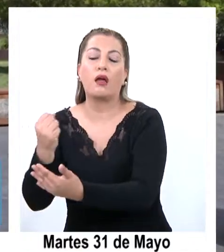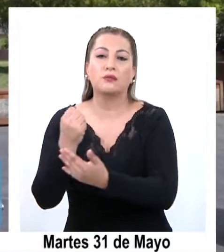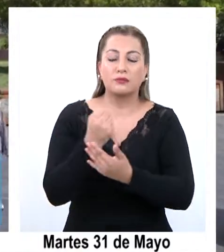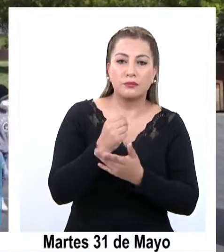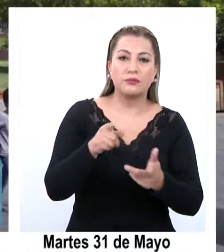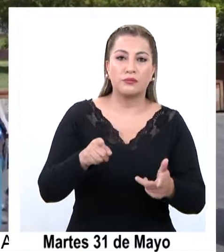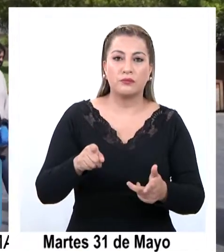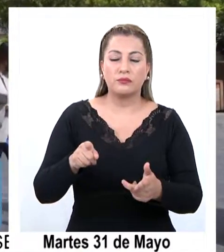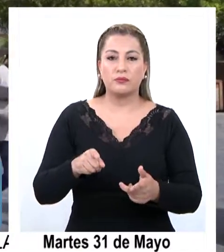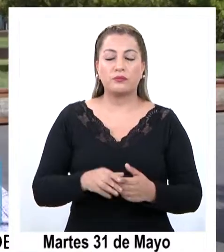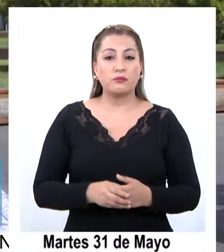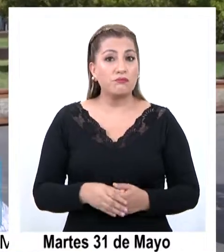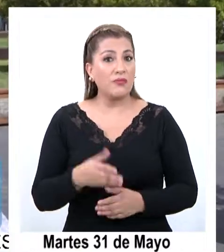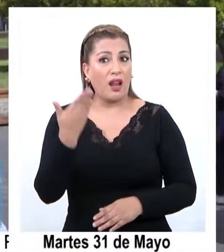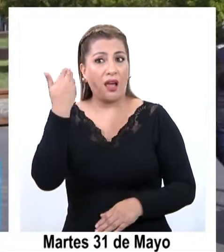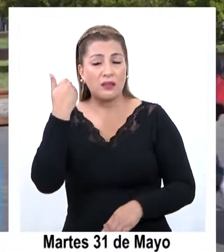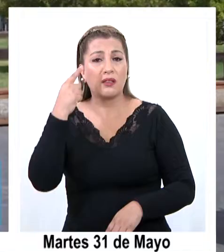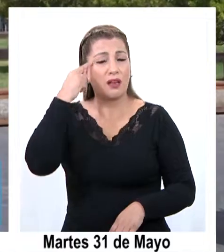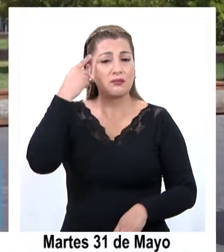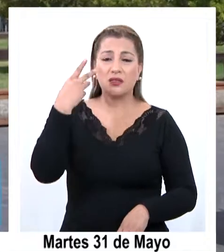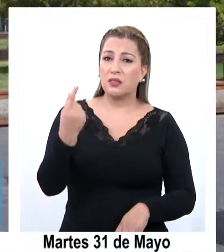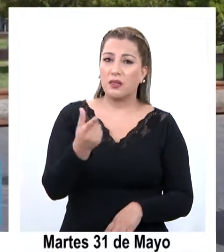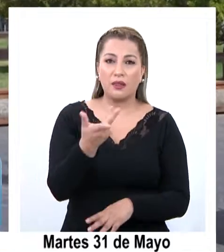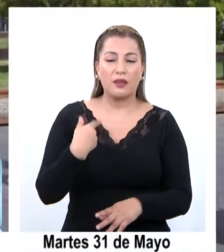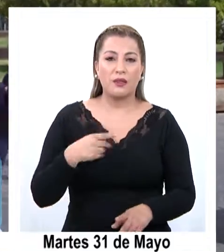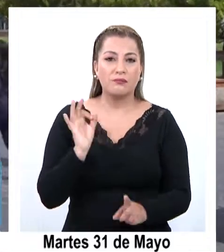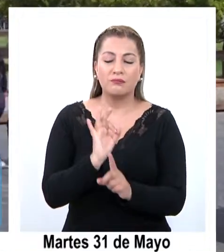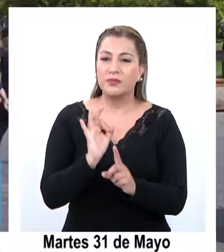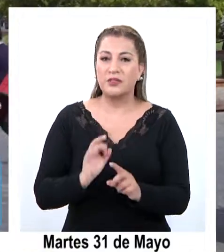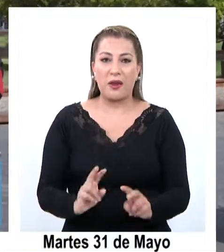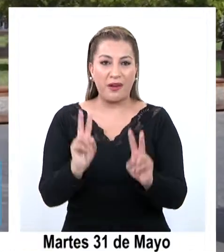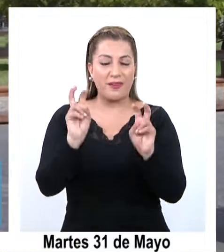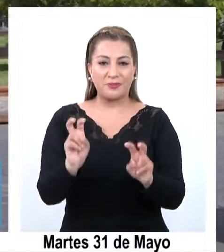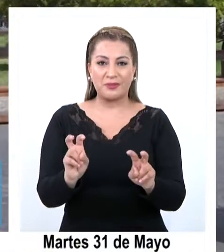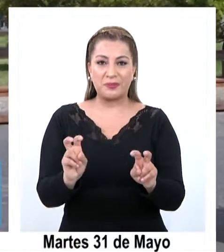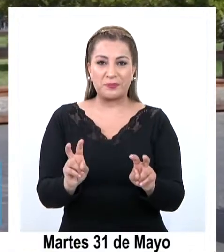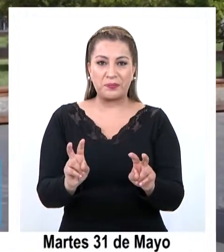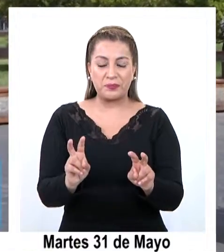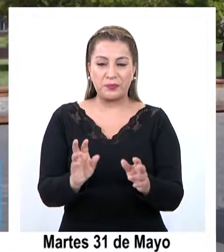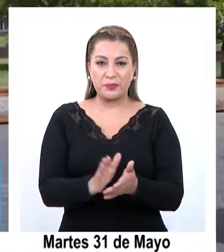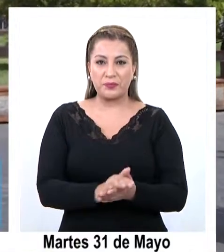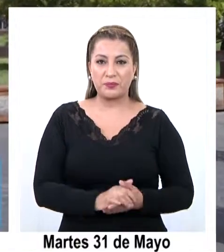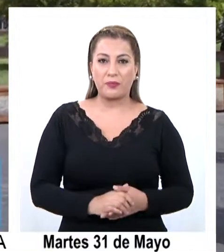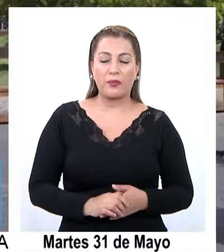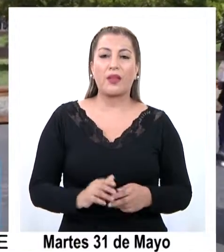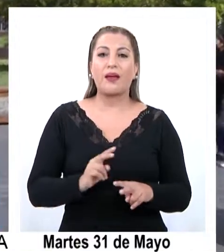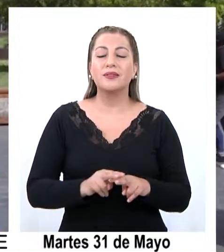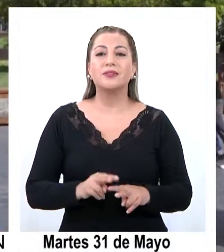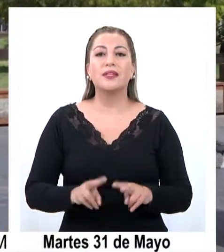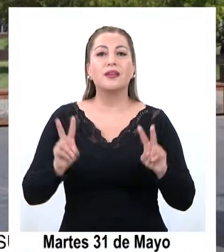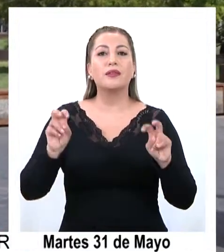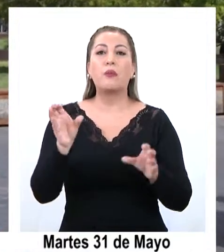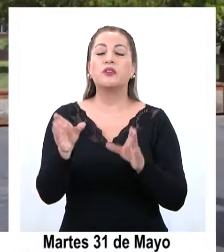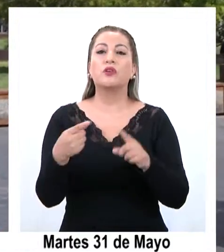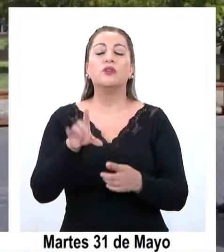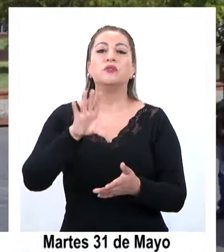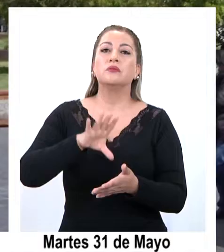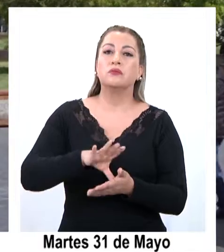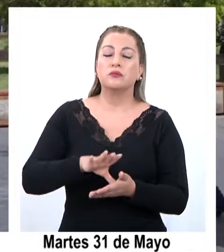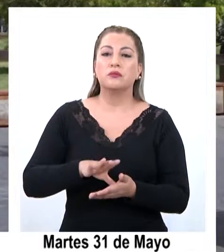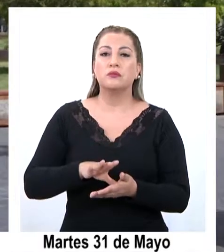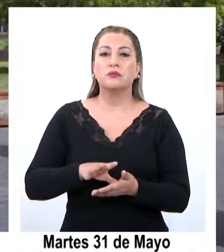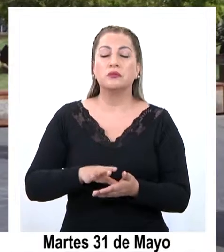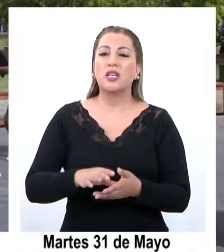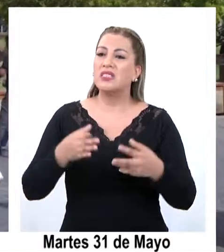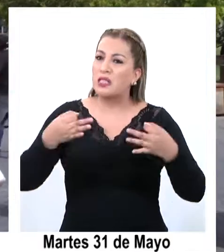y al principio de la no devolución. Hubo iniciativas en particular con el tema de, ¿cómo se llama?, colocar el tema migratorio, una